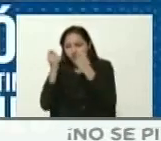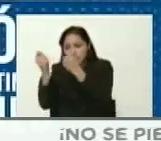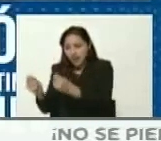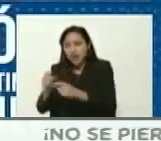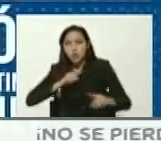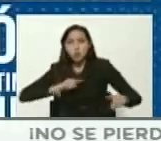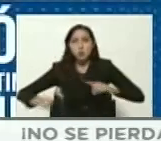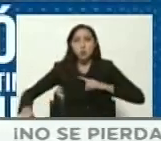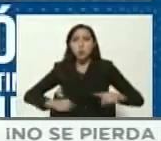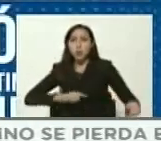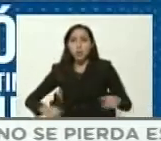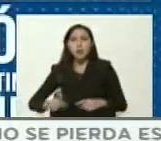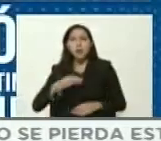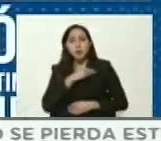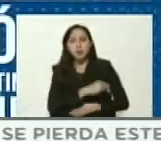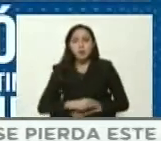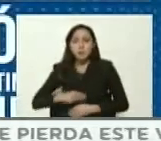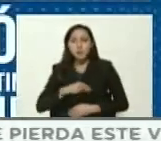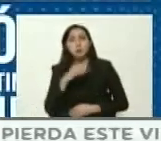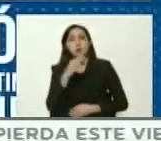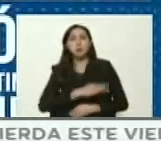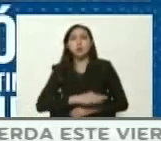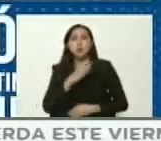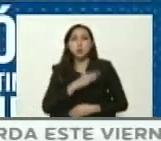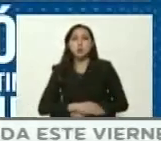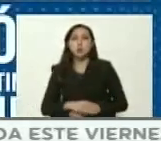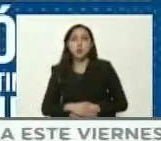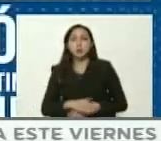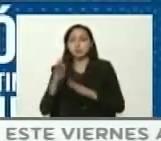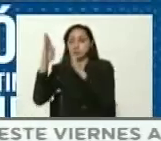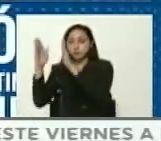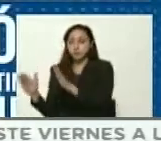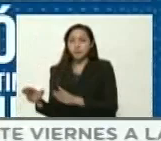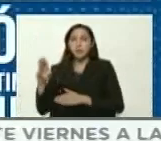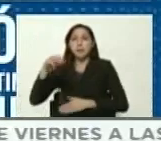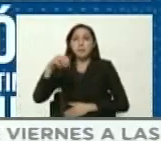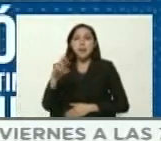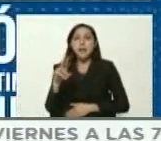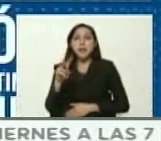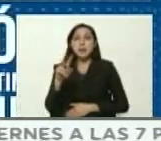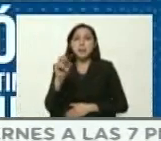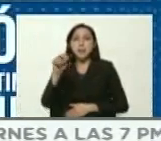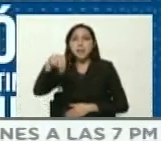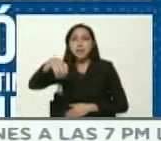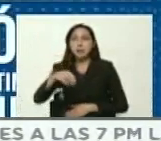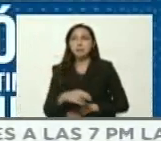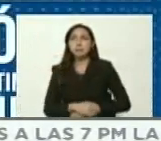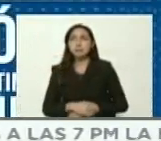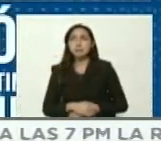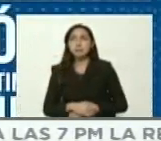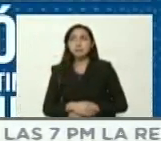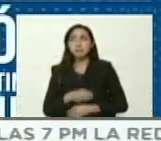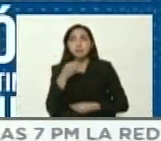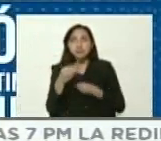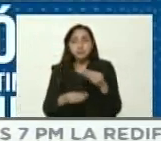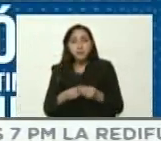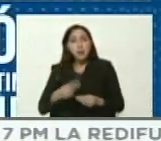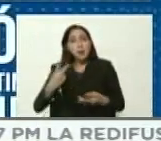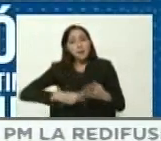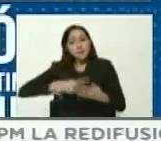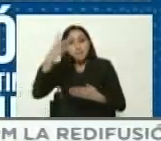las misiones socialistas, Mervi Maldonado. Debe formar parte del plan